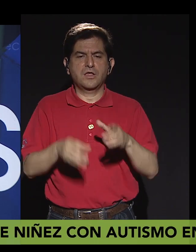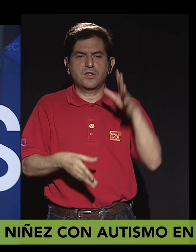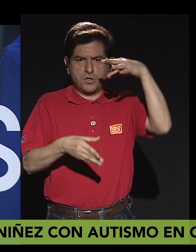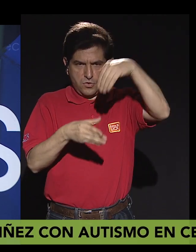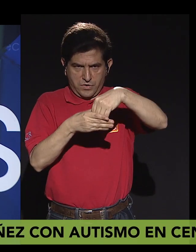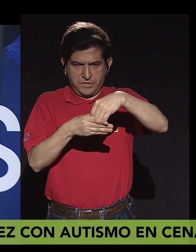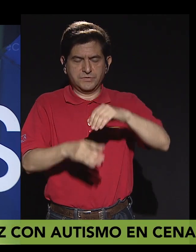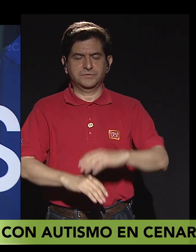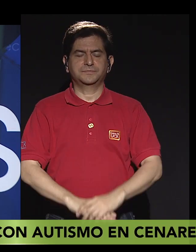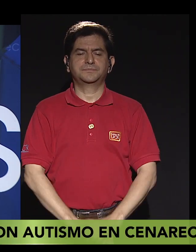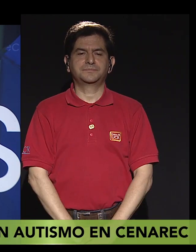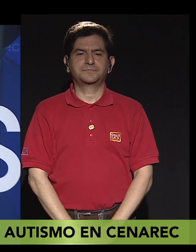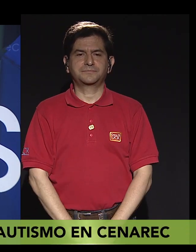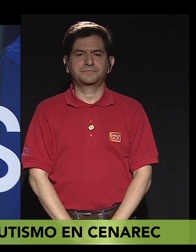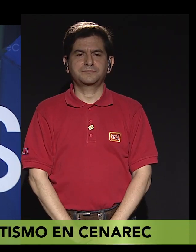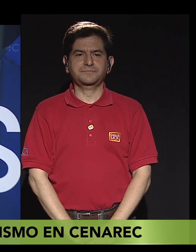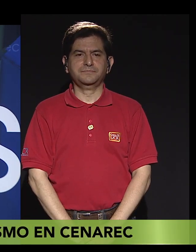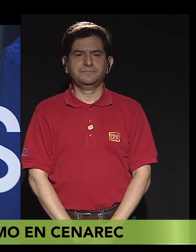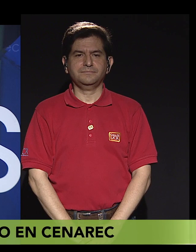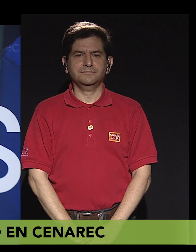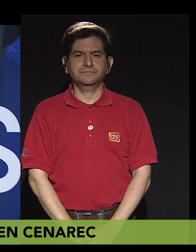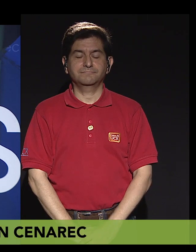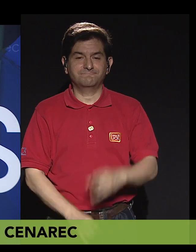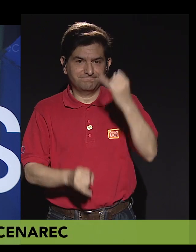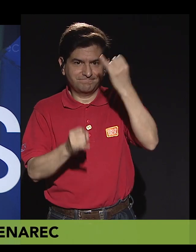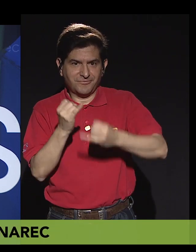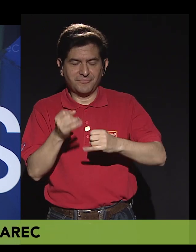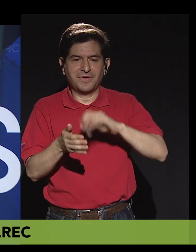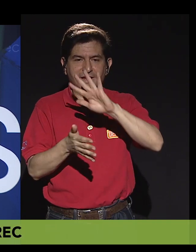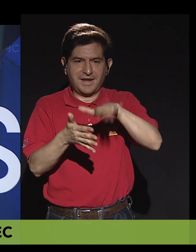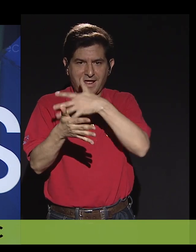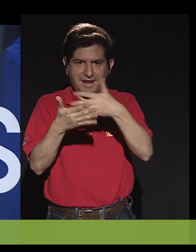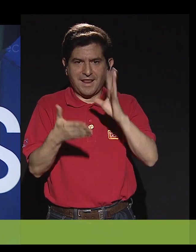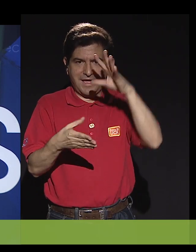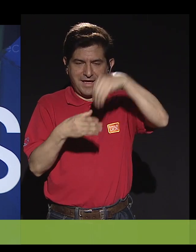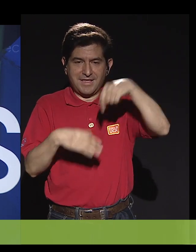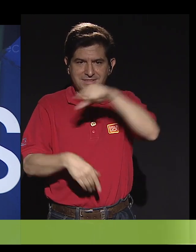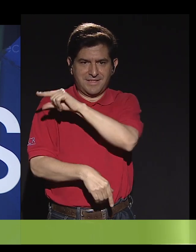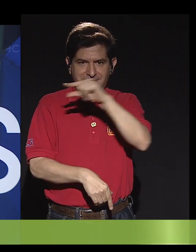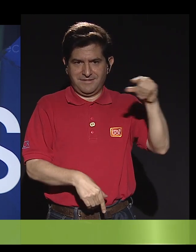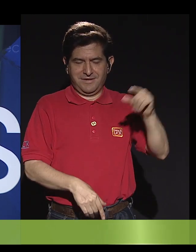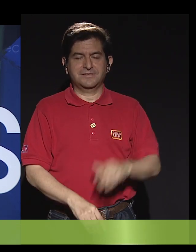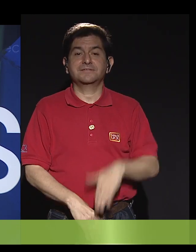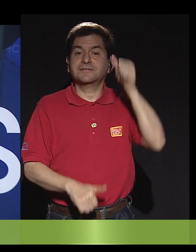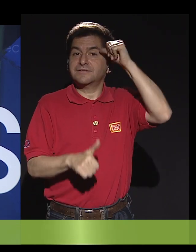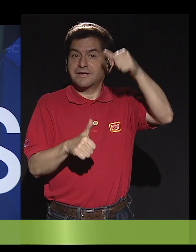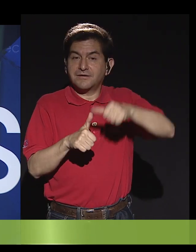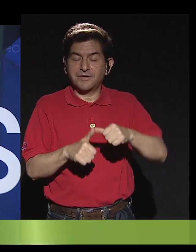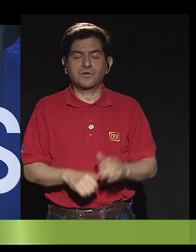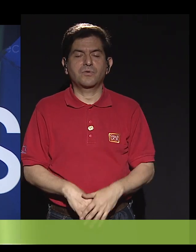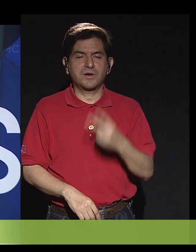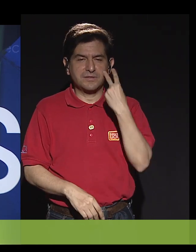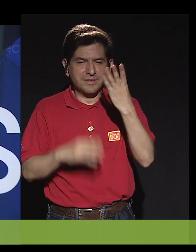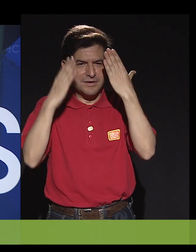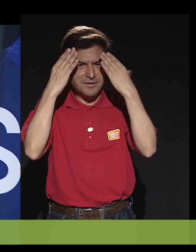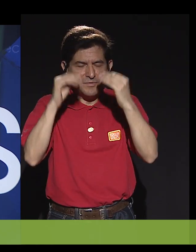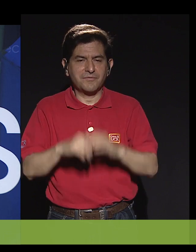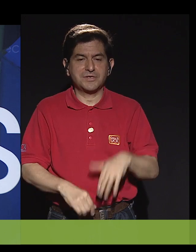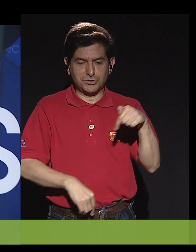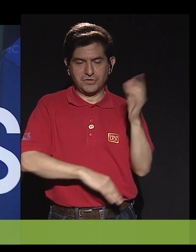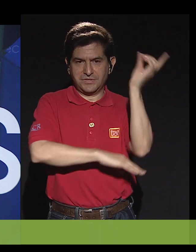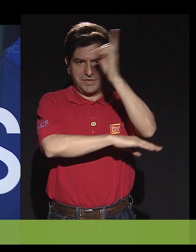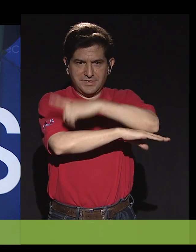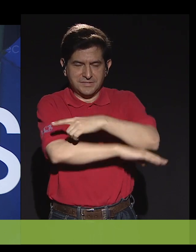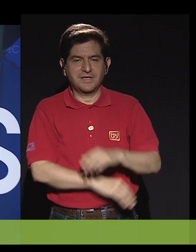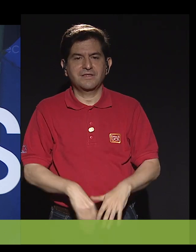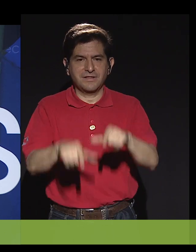Educación Inclusiva, CENAREC. Y de esta manera llegamos al final de la agenda inclusiva de esta semana. Recuerde que puede repasar la información del día